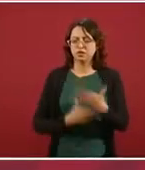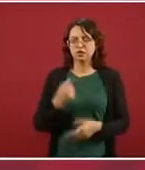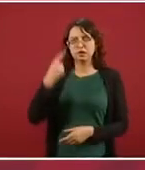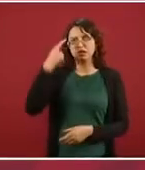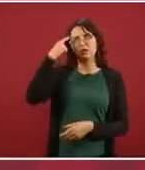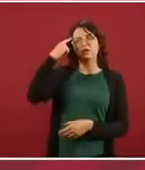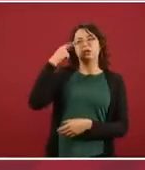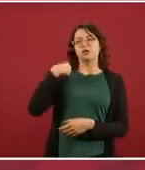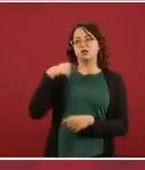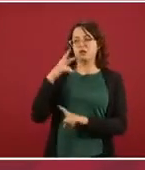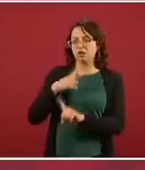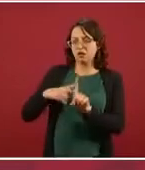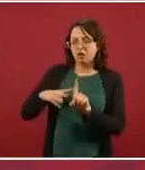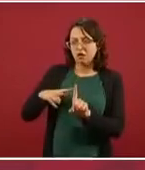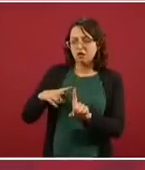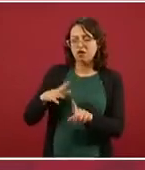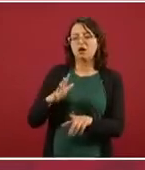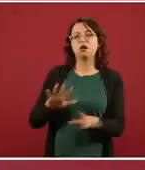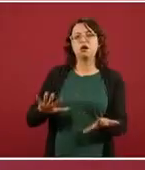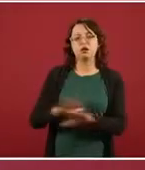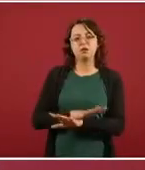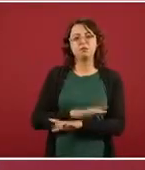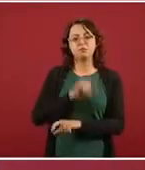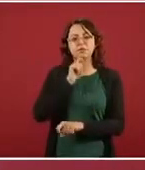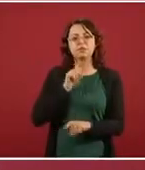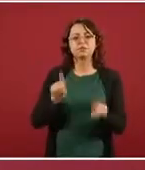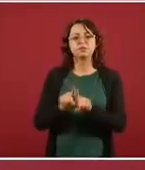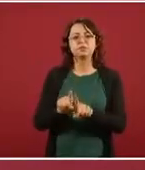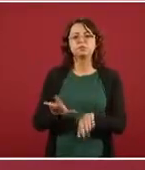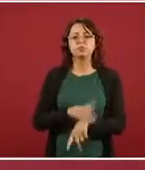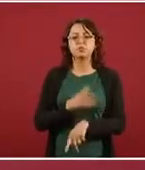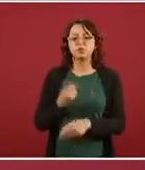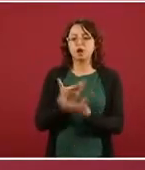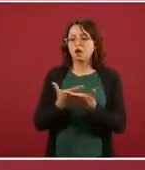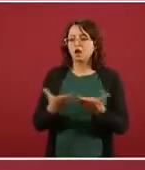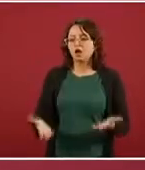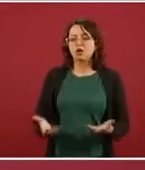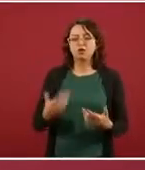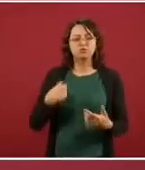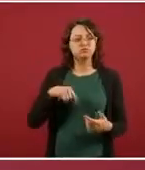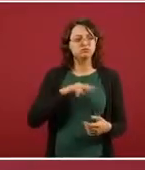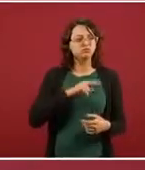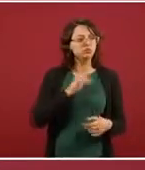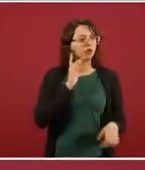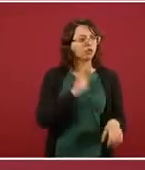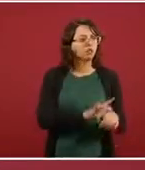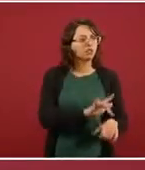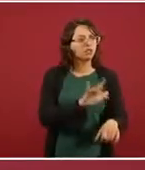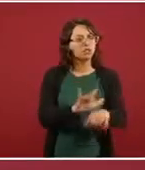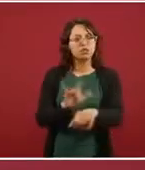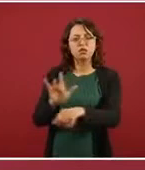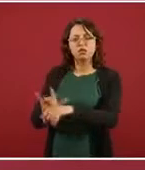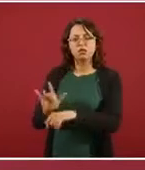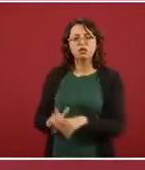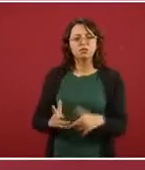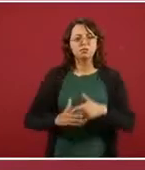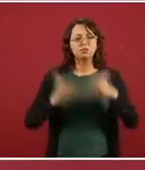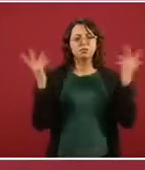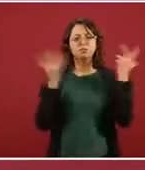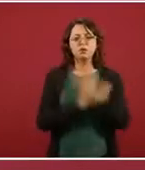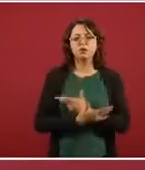manera de mirar y hacer nuestro trabajo, porque vemos estas realidades, hemos también tenido justo esta